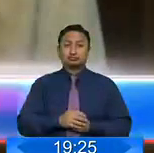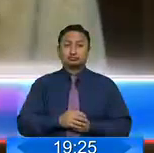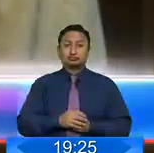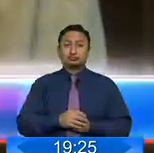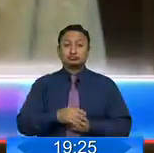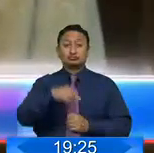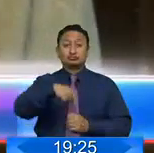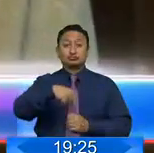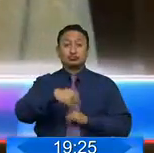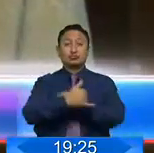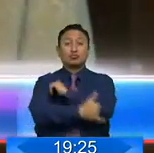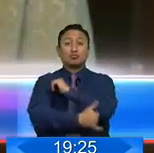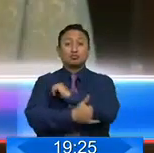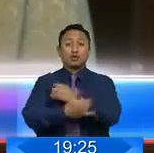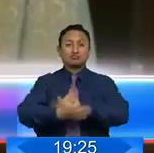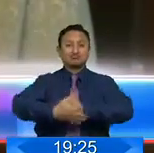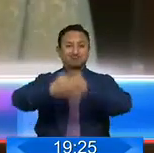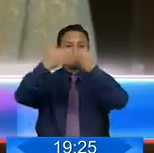país